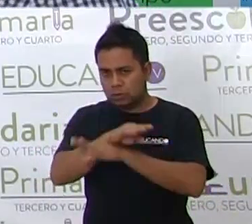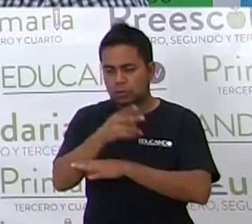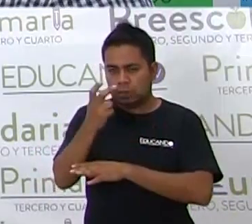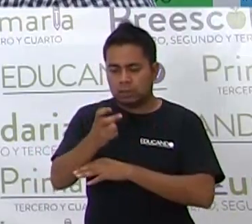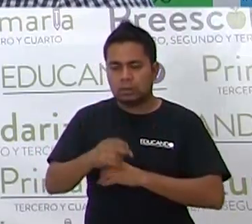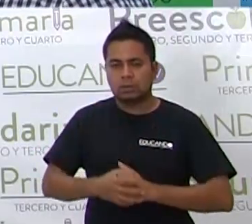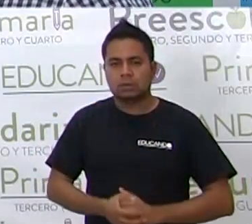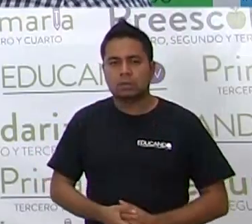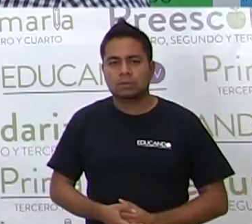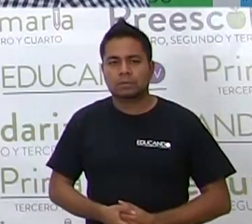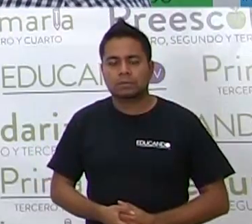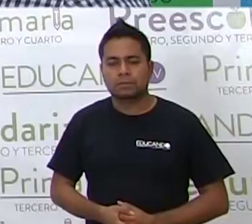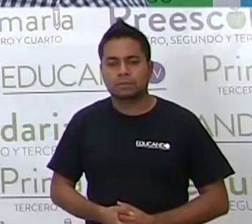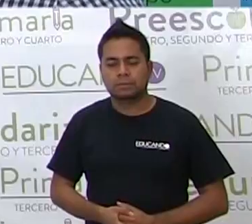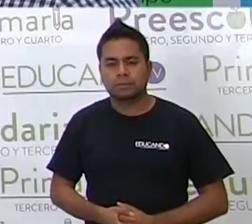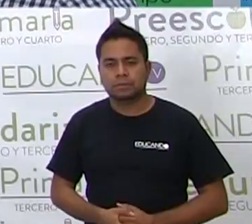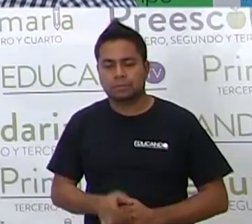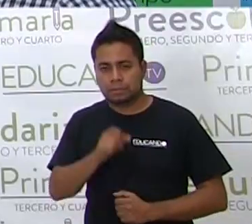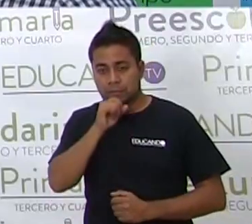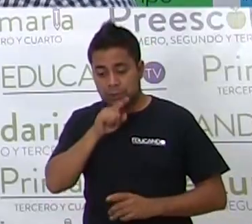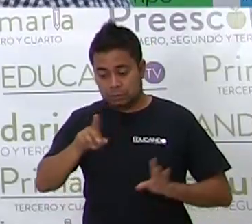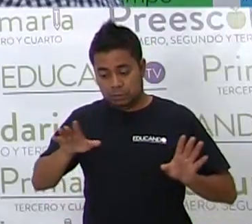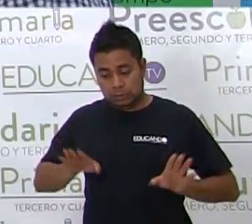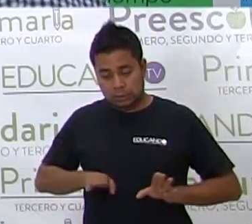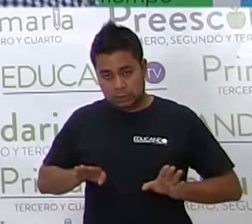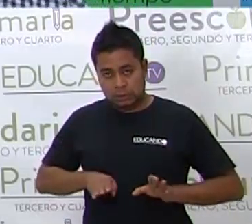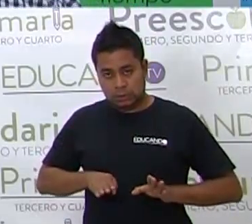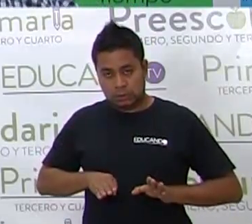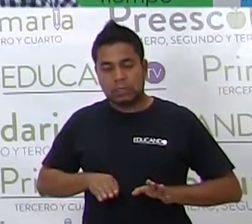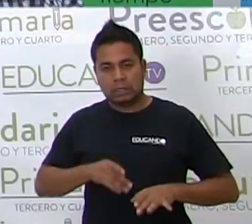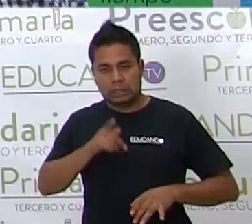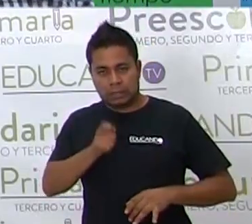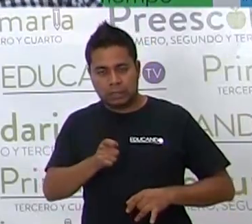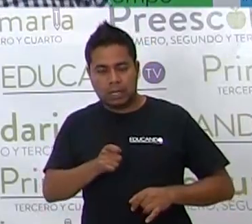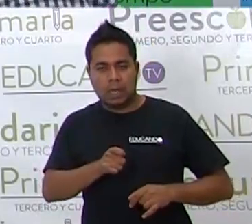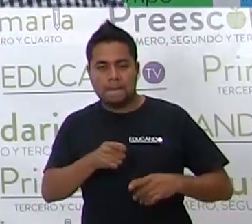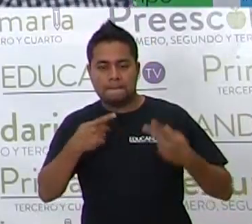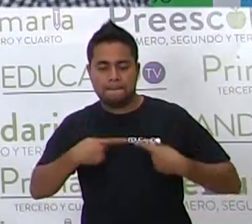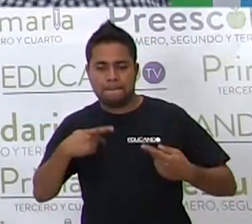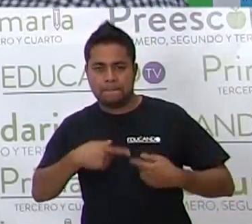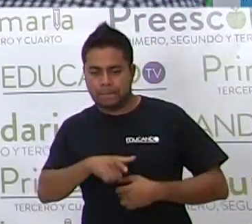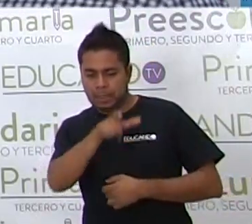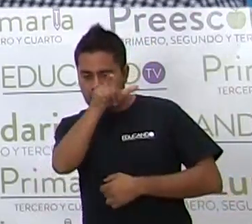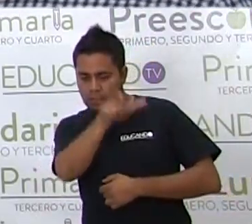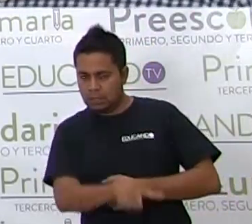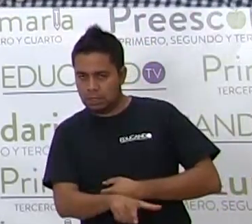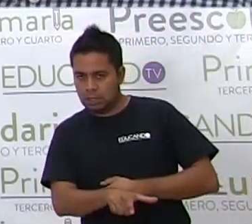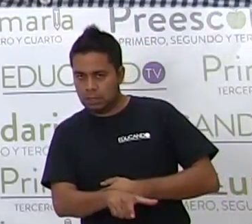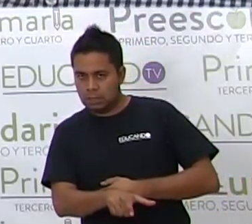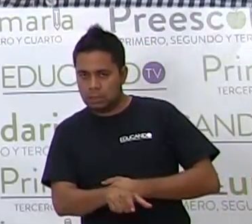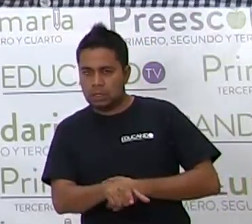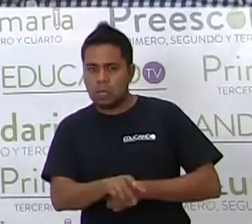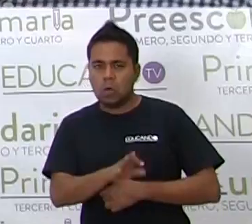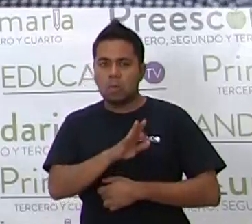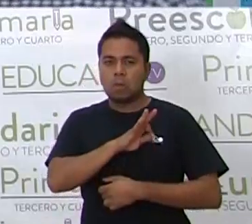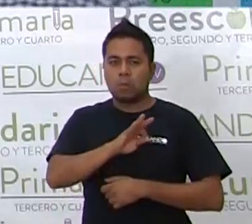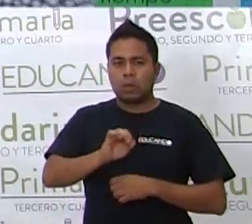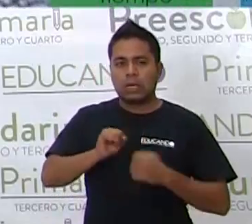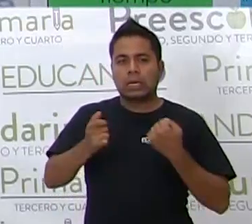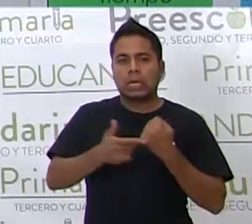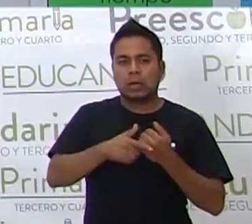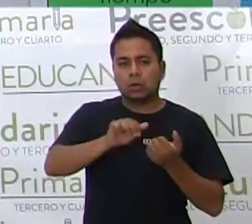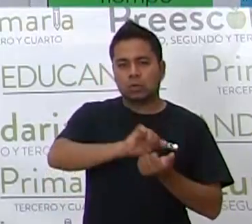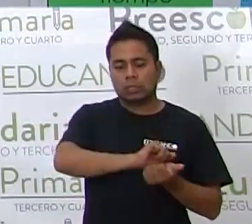también de los personajes. Parte fundamental de esto es que los personajes sufren